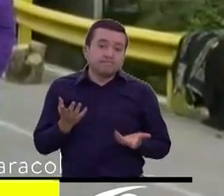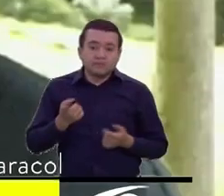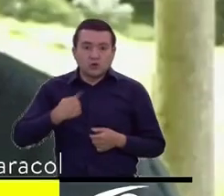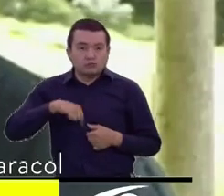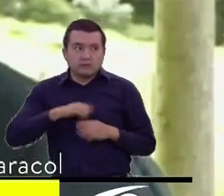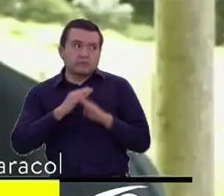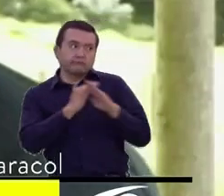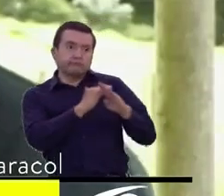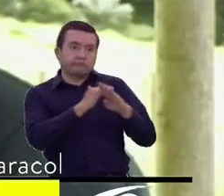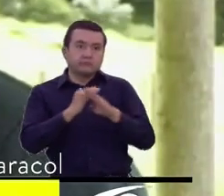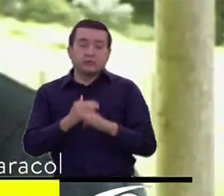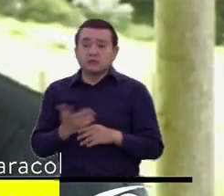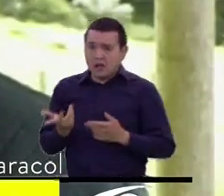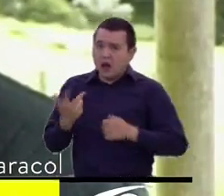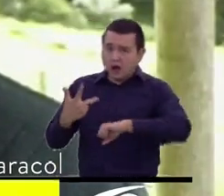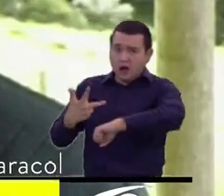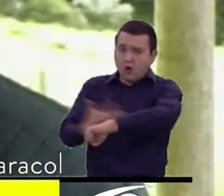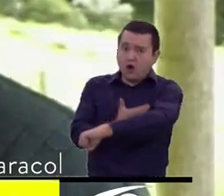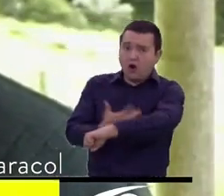alrededores. La lana de ovejo